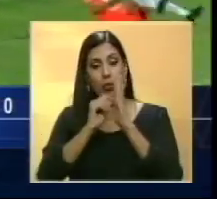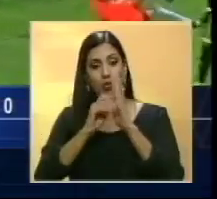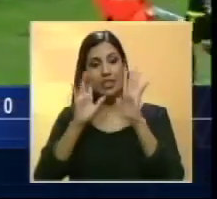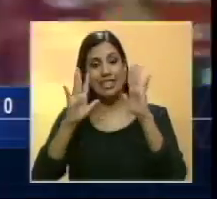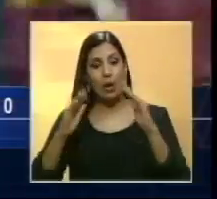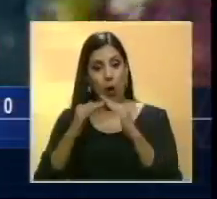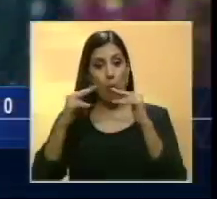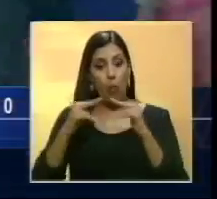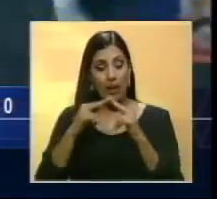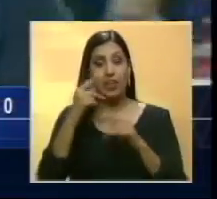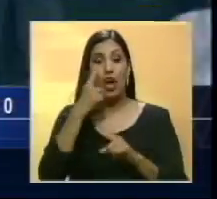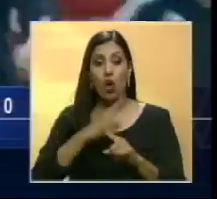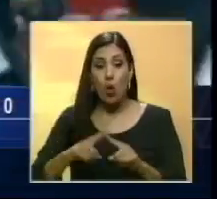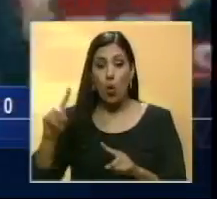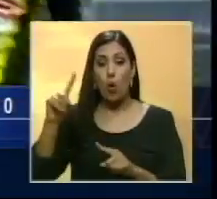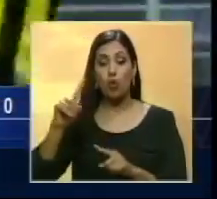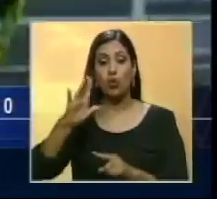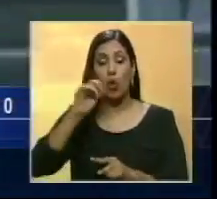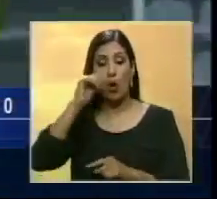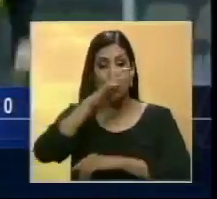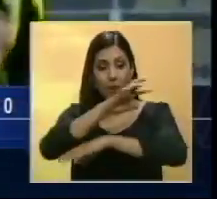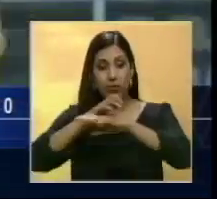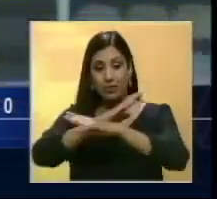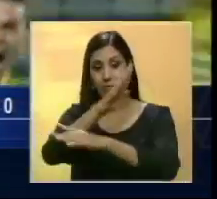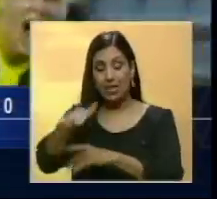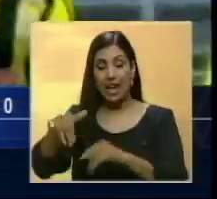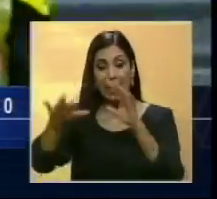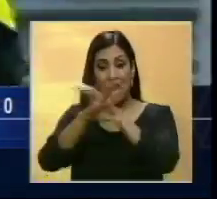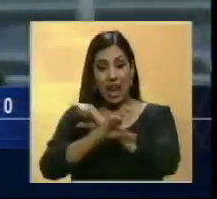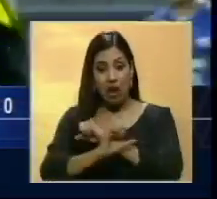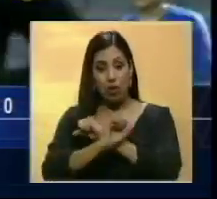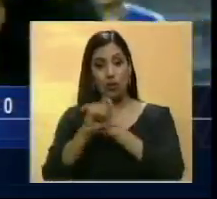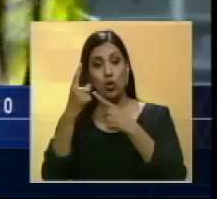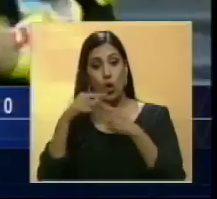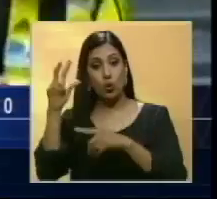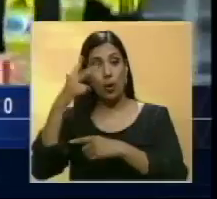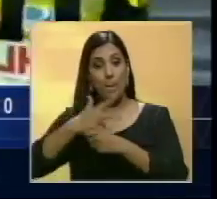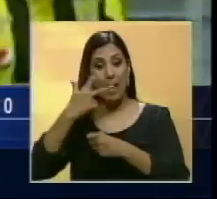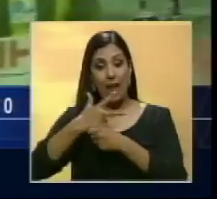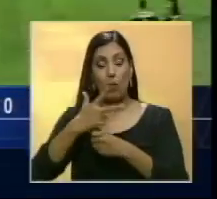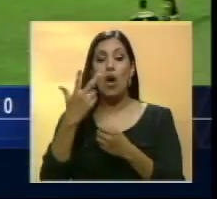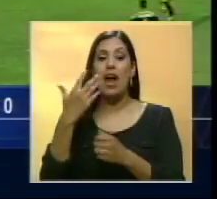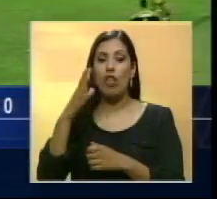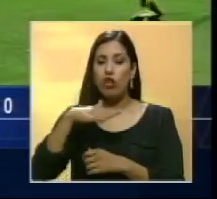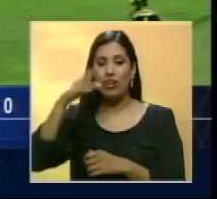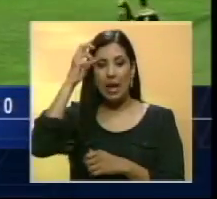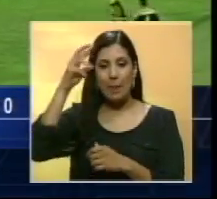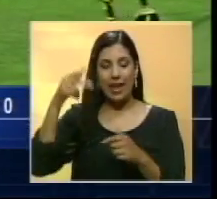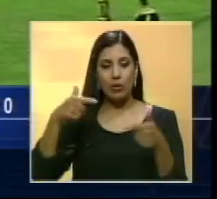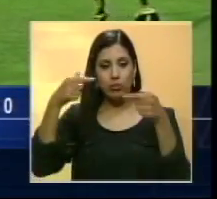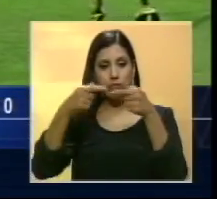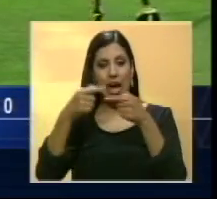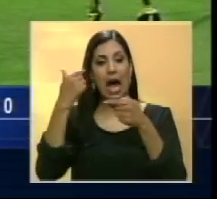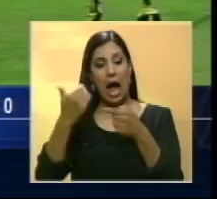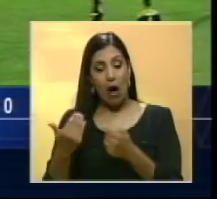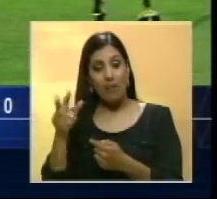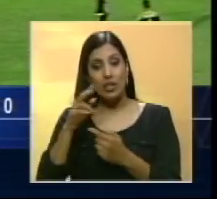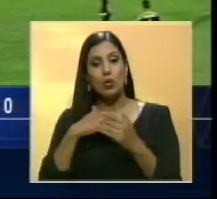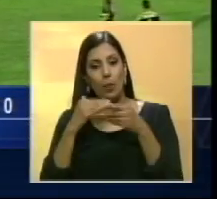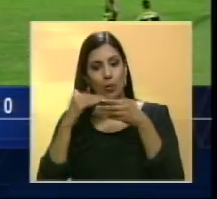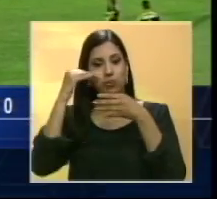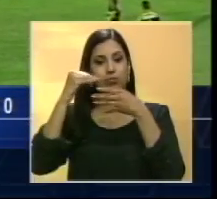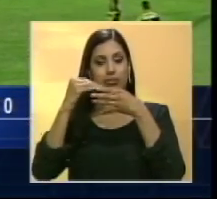5 encuentros y en caso de que Pumas derrote esta noche al Olimpia de Paraguay en Ciudad de México, el carrusel aurinegro